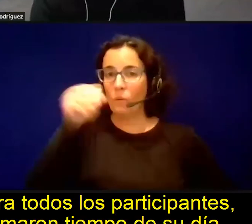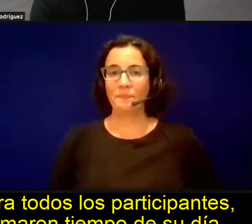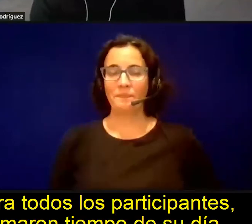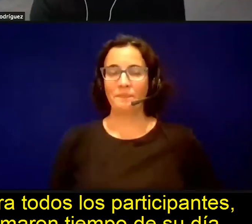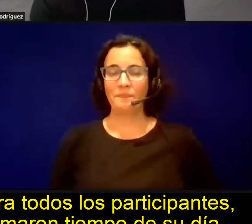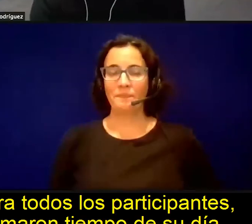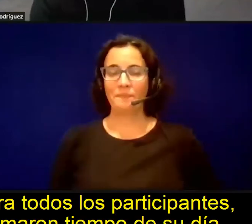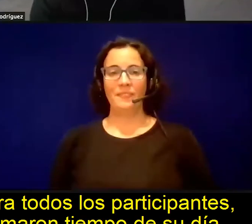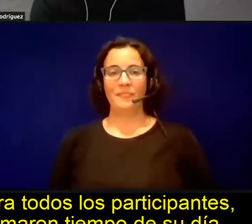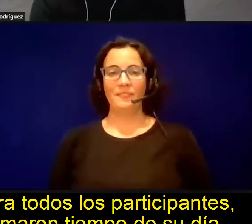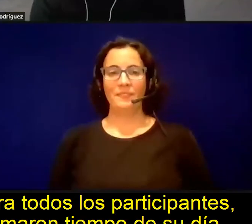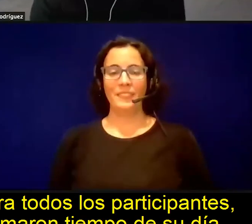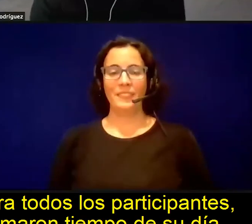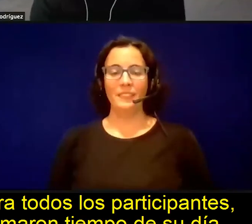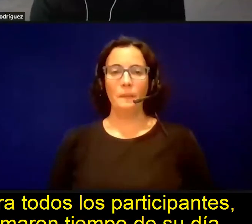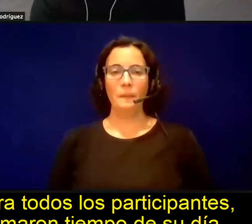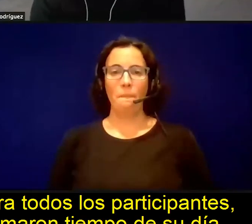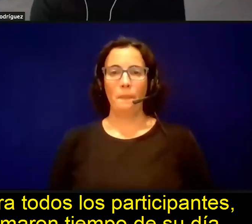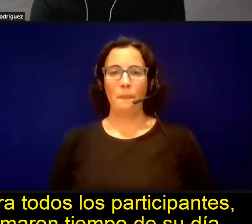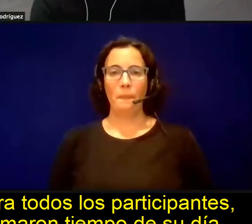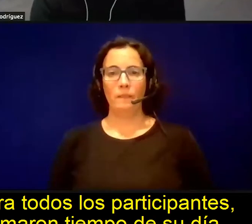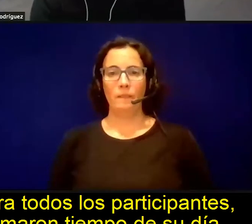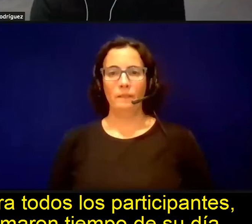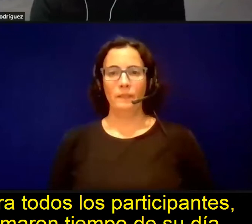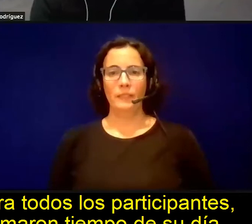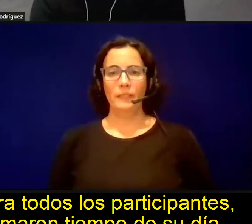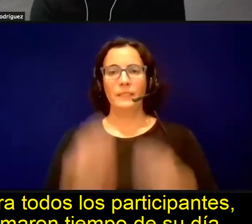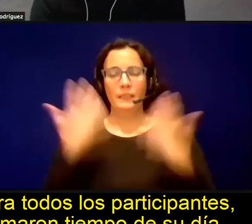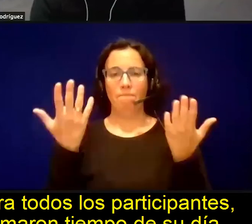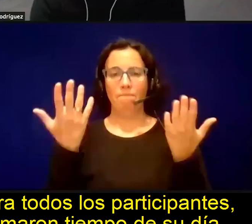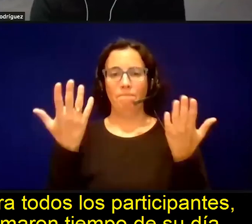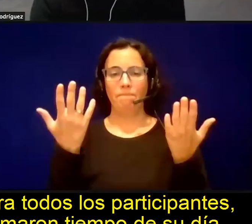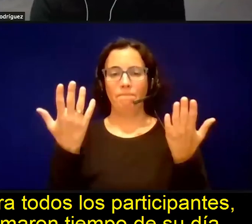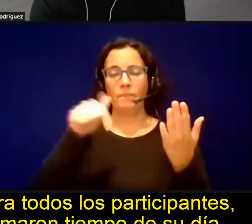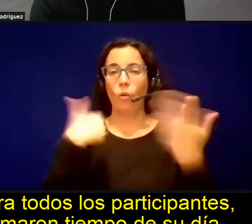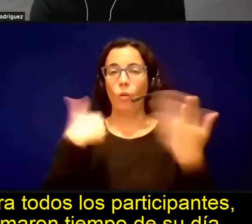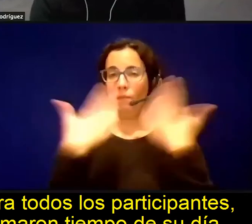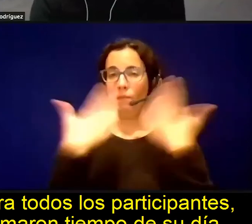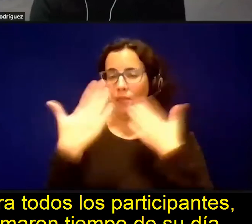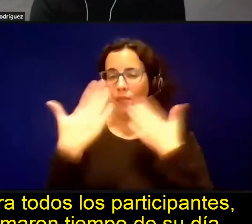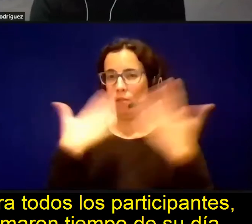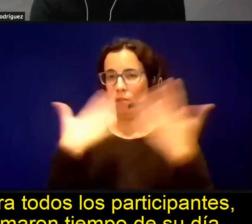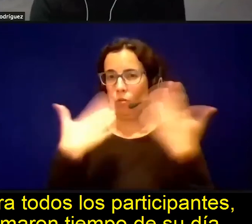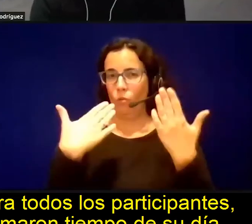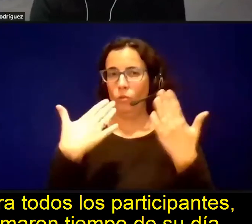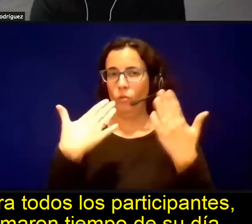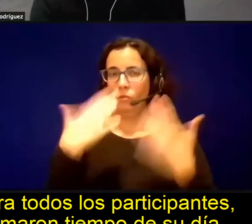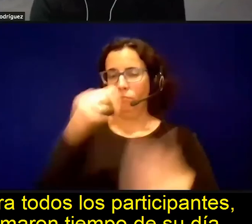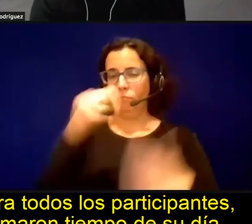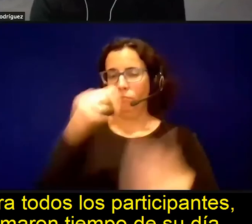Sí. Esta conversación de hoy y para todos los participantes, que creo